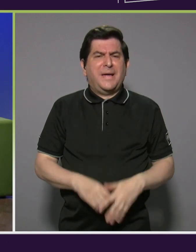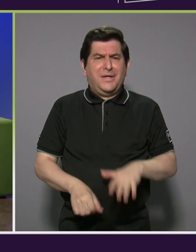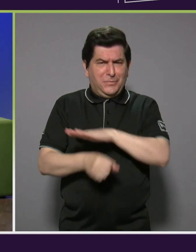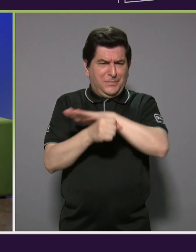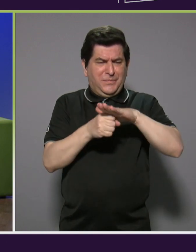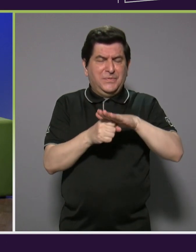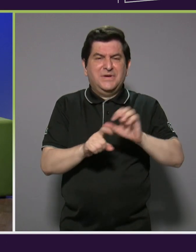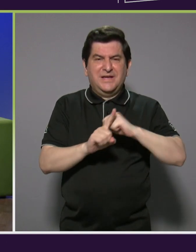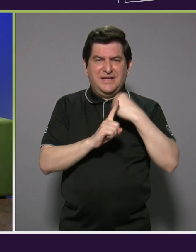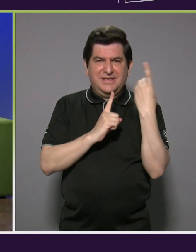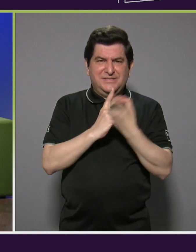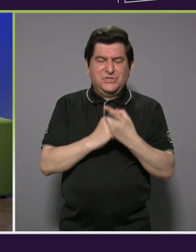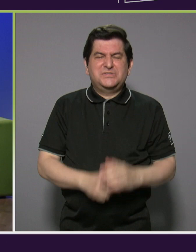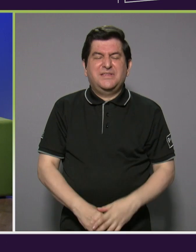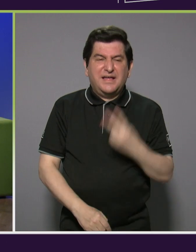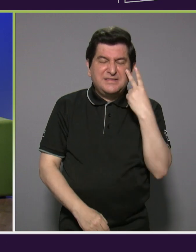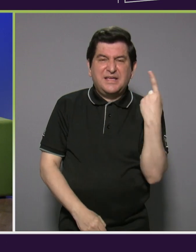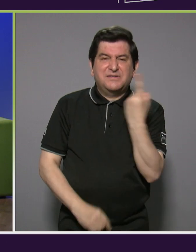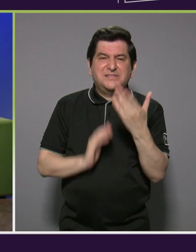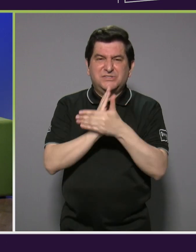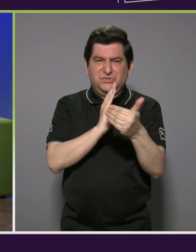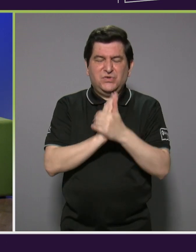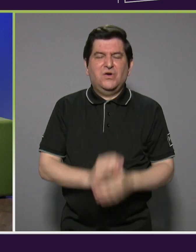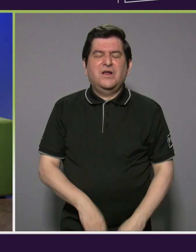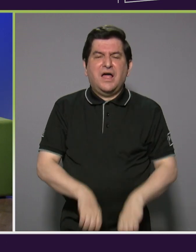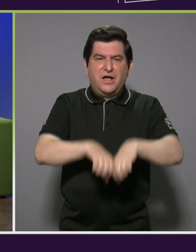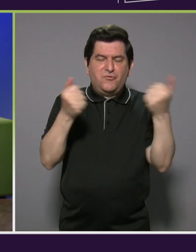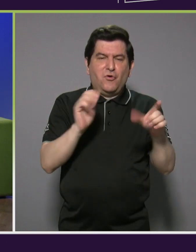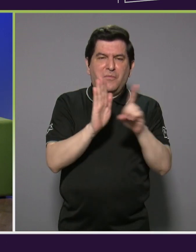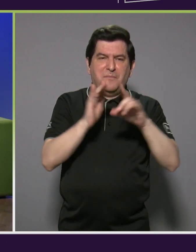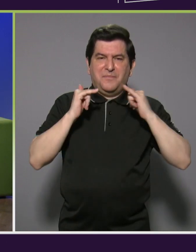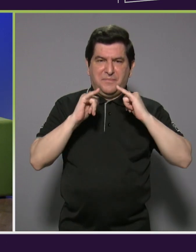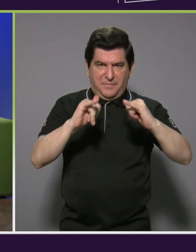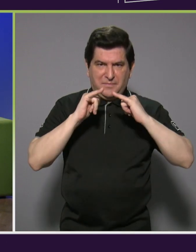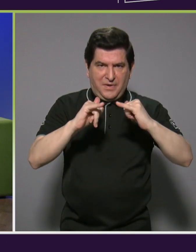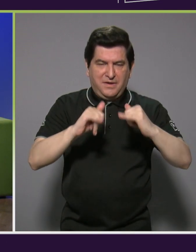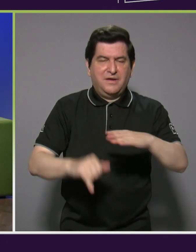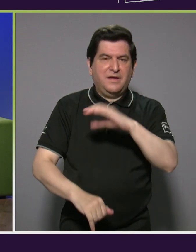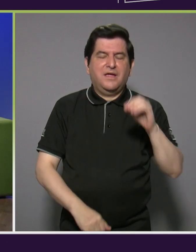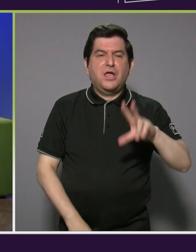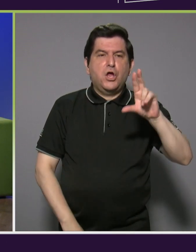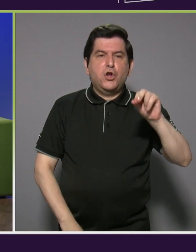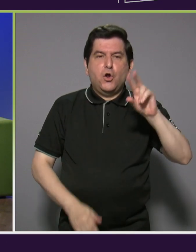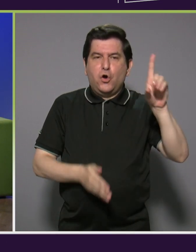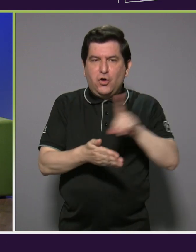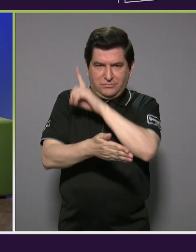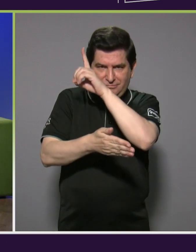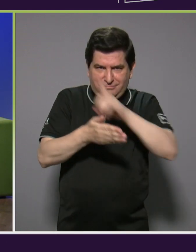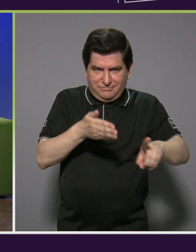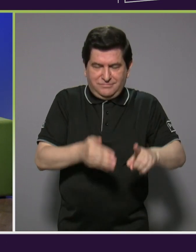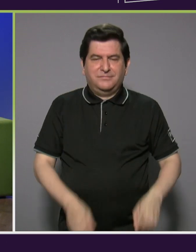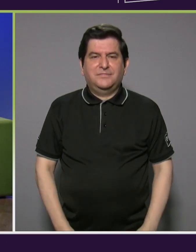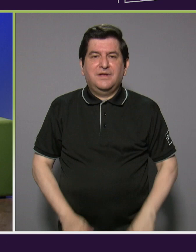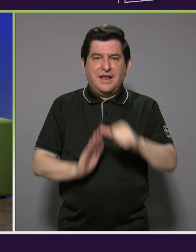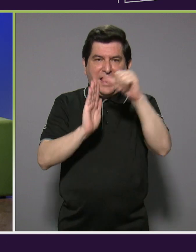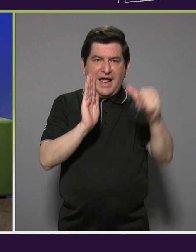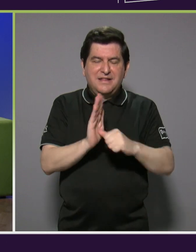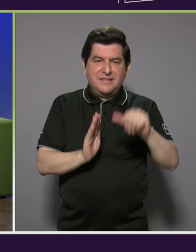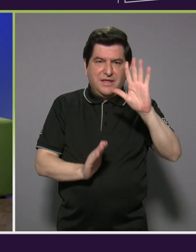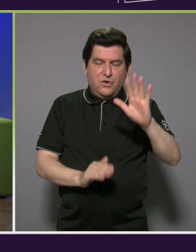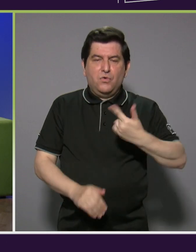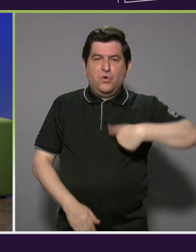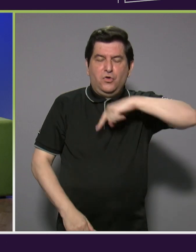en una sociedad capacitista que viola el derecho a la igualdad y a la no discriminación, el artículo 5 de